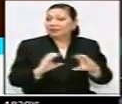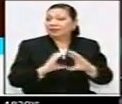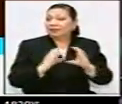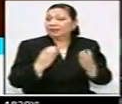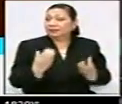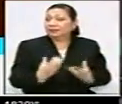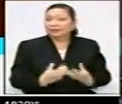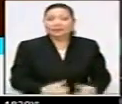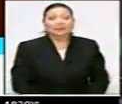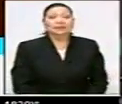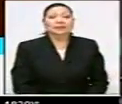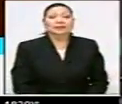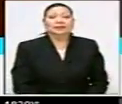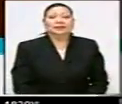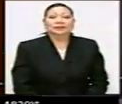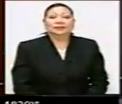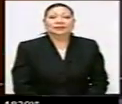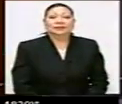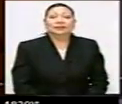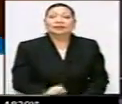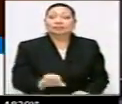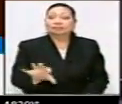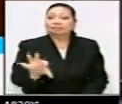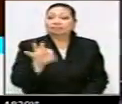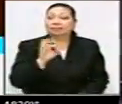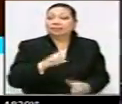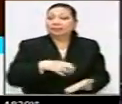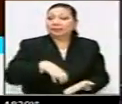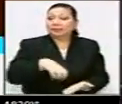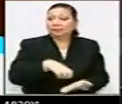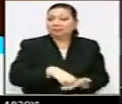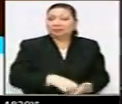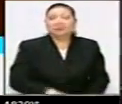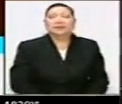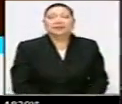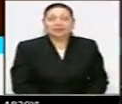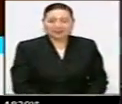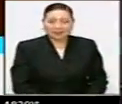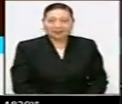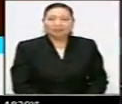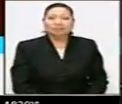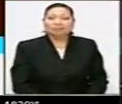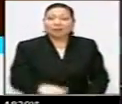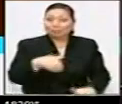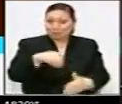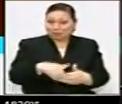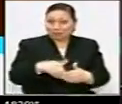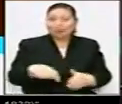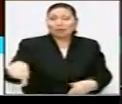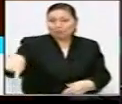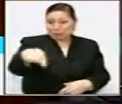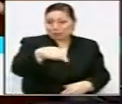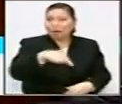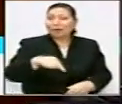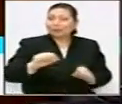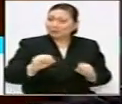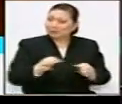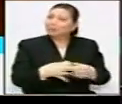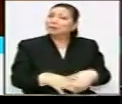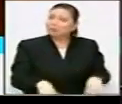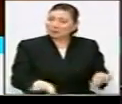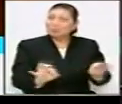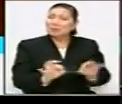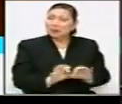Congreso de la República hemos sido elegidos por el pueblo, señor Presidente. Y eso es